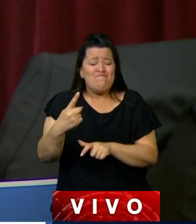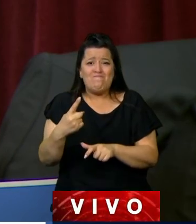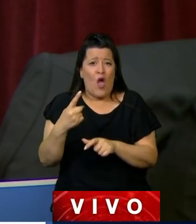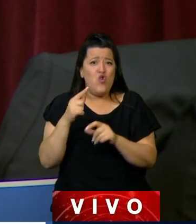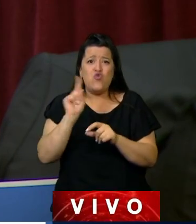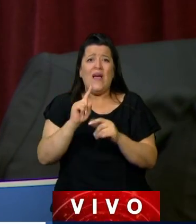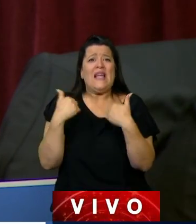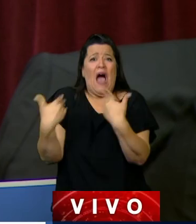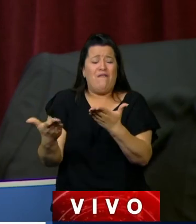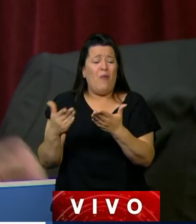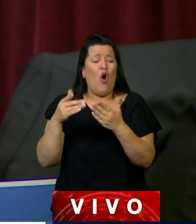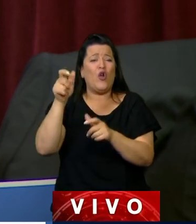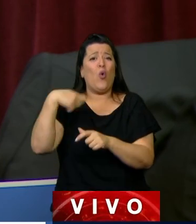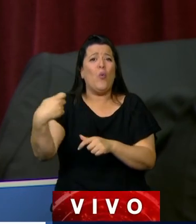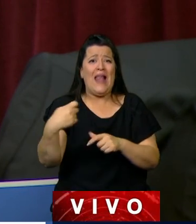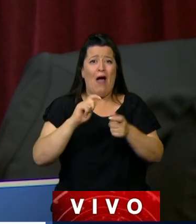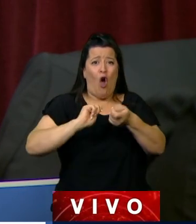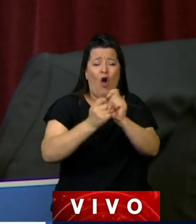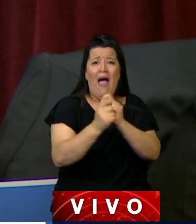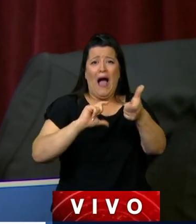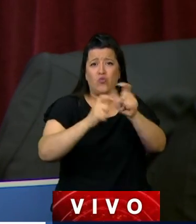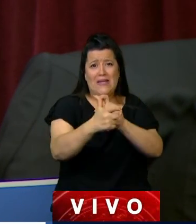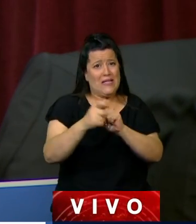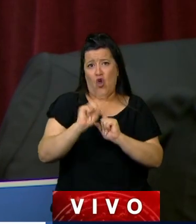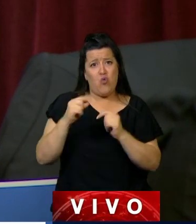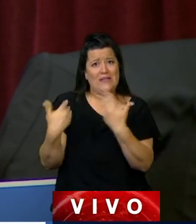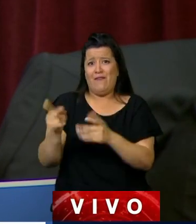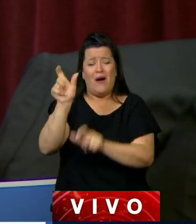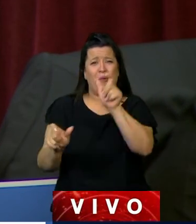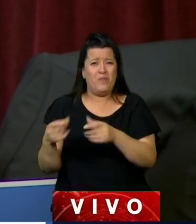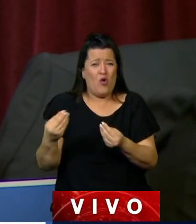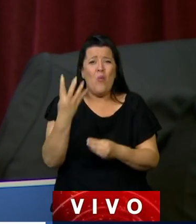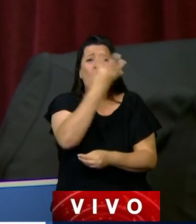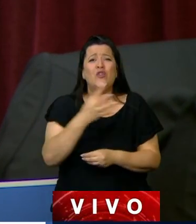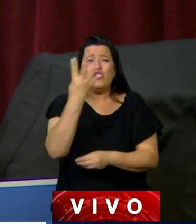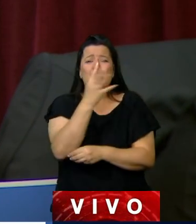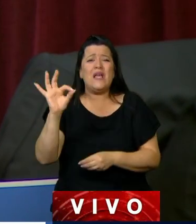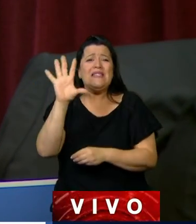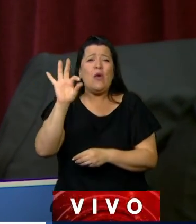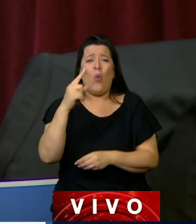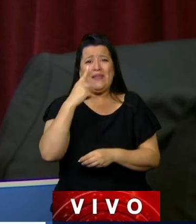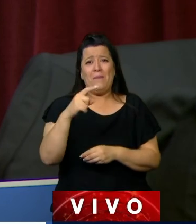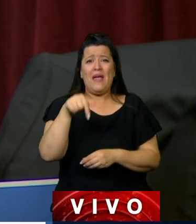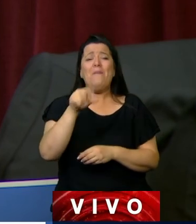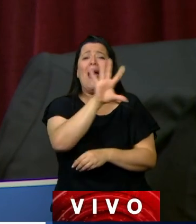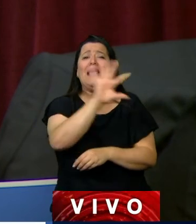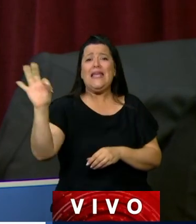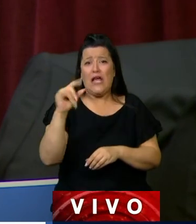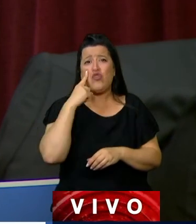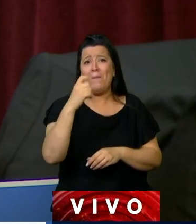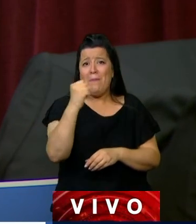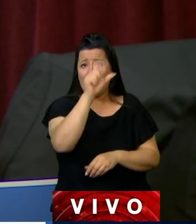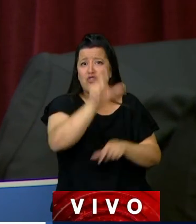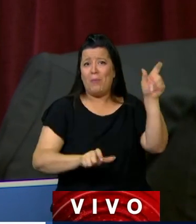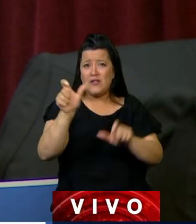de los jubilados. Entonces, ¿cómo puede ser esta obscenidad 450.000 pesos, 500.000 pesos para legisladoras y